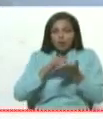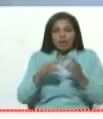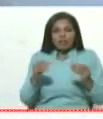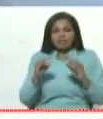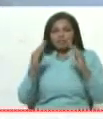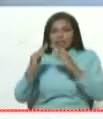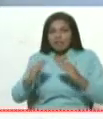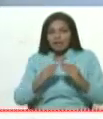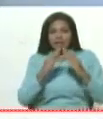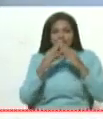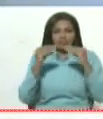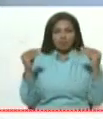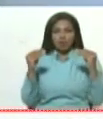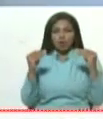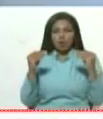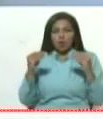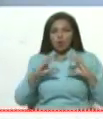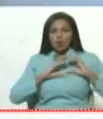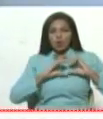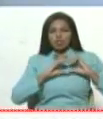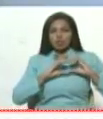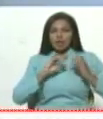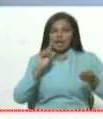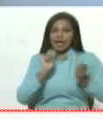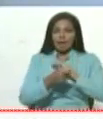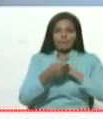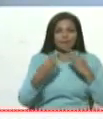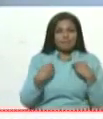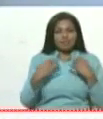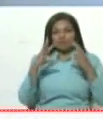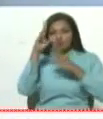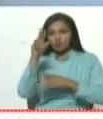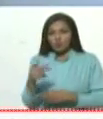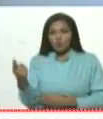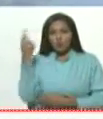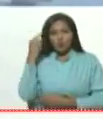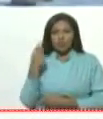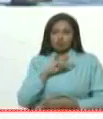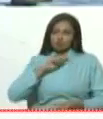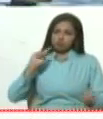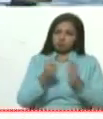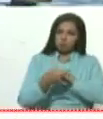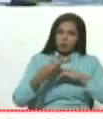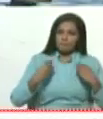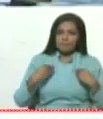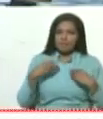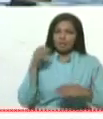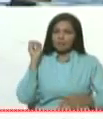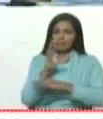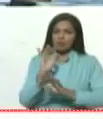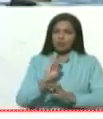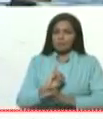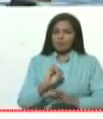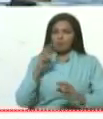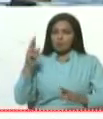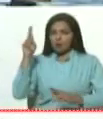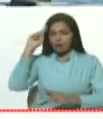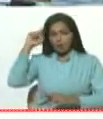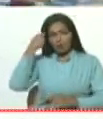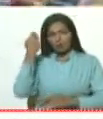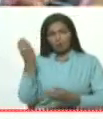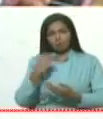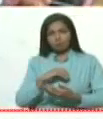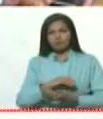hogares, tocan corazones, cambian vidas todos los días. Estamos cambiando vidas. Aquí me envió un recuerdo muy